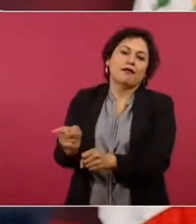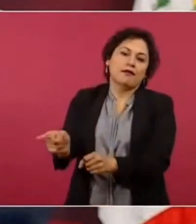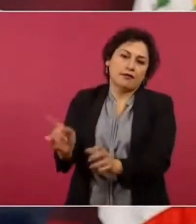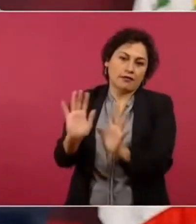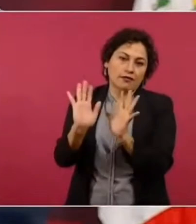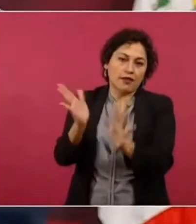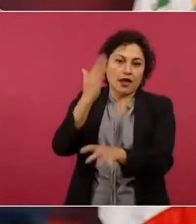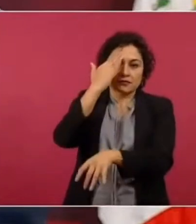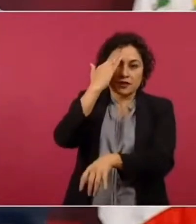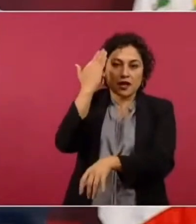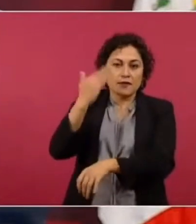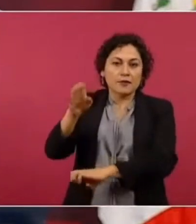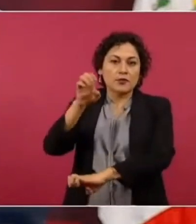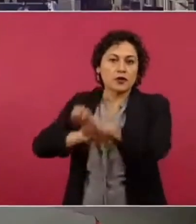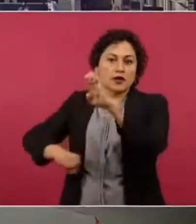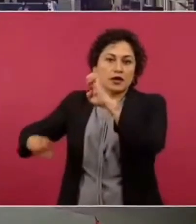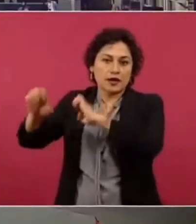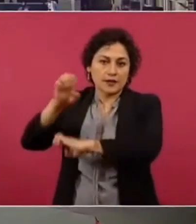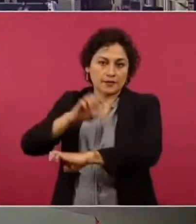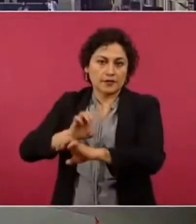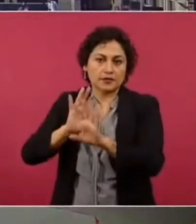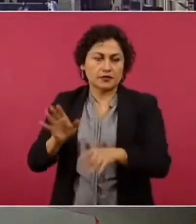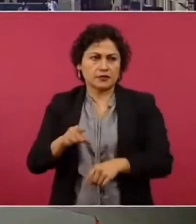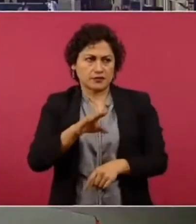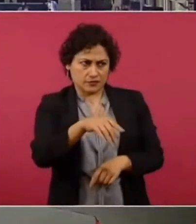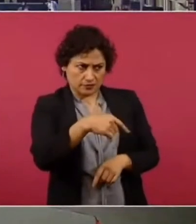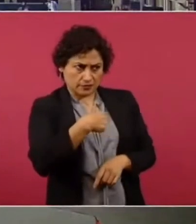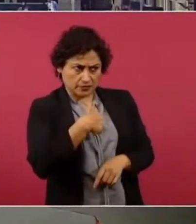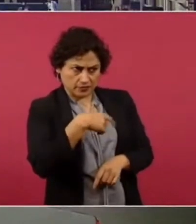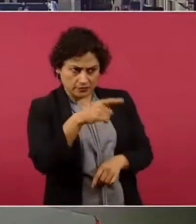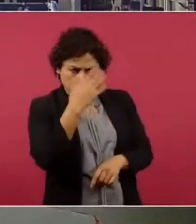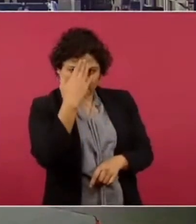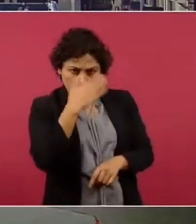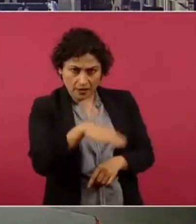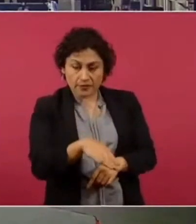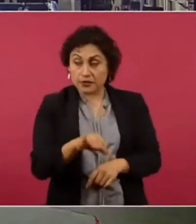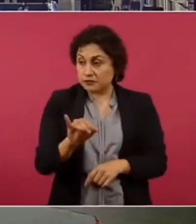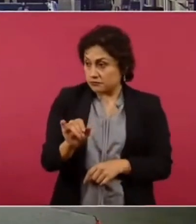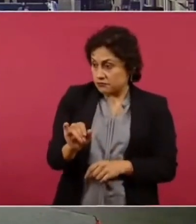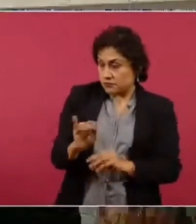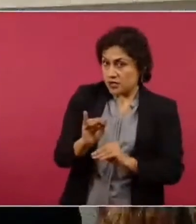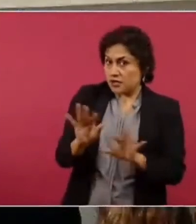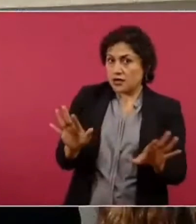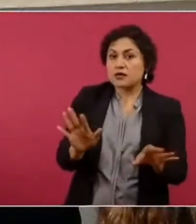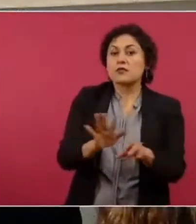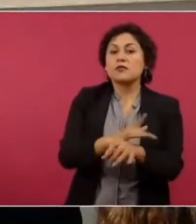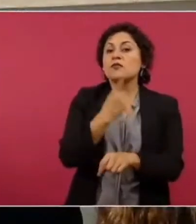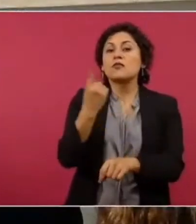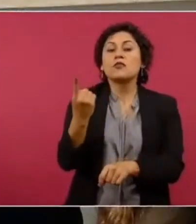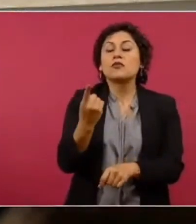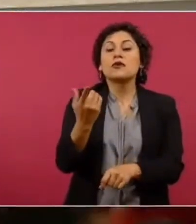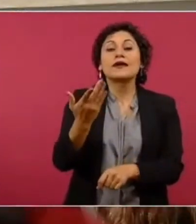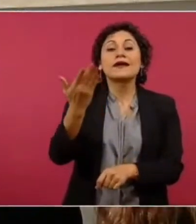fentanilo. ¿Ya tienen un diagnóstico de Sí, esto? porque antes importaban